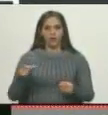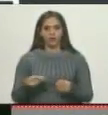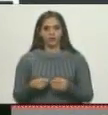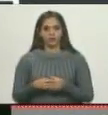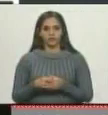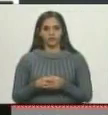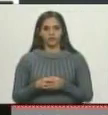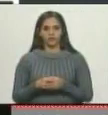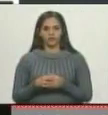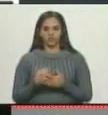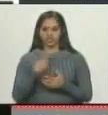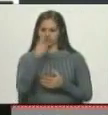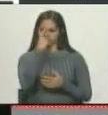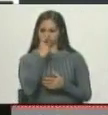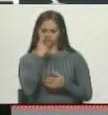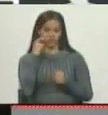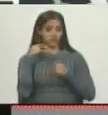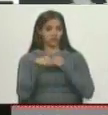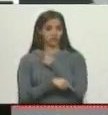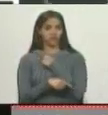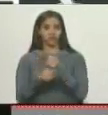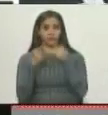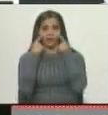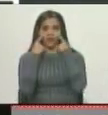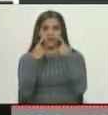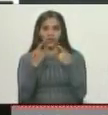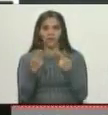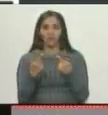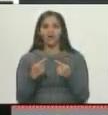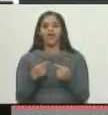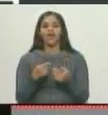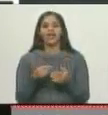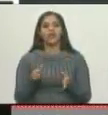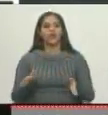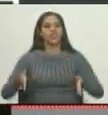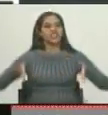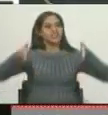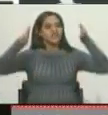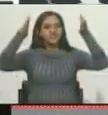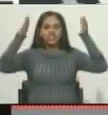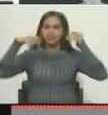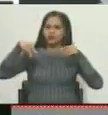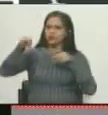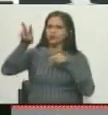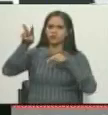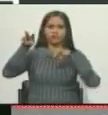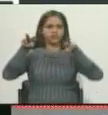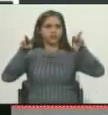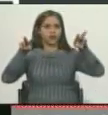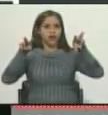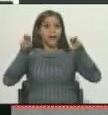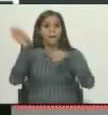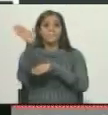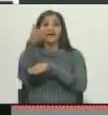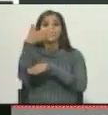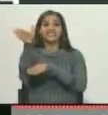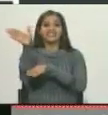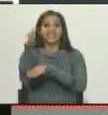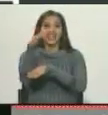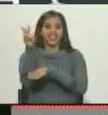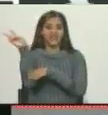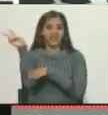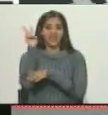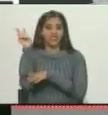una rabia infinita, pero observamos en los edificios, banderas de Venezuela. El pueblo salió hoy con